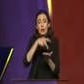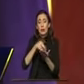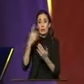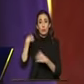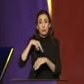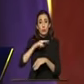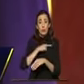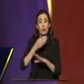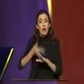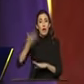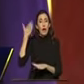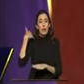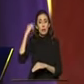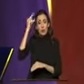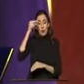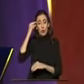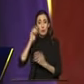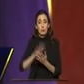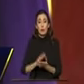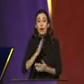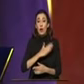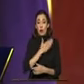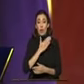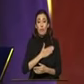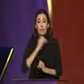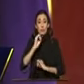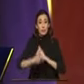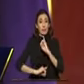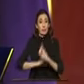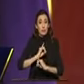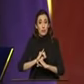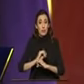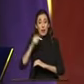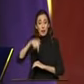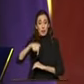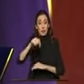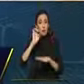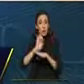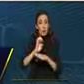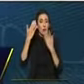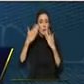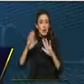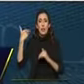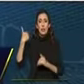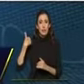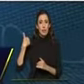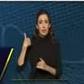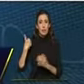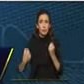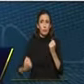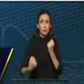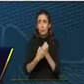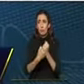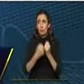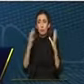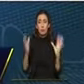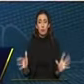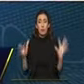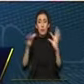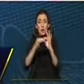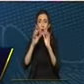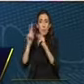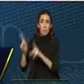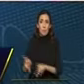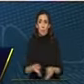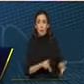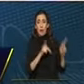insostenible. Hemos recuperado la confianza de la comunidad internacional ahora, cuyo respaldo necesitamos para cumplir con nuestro plan de